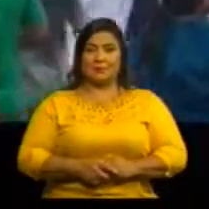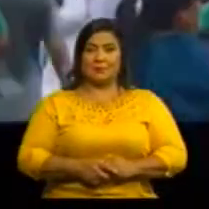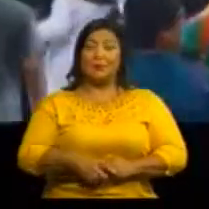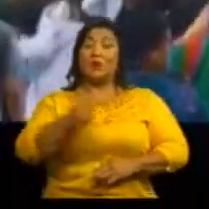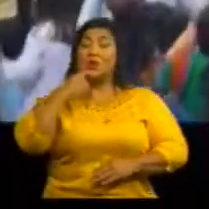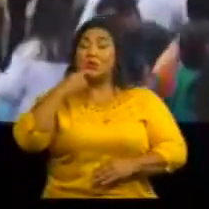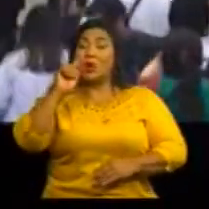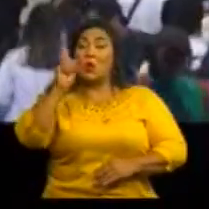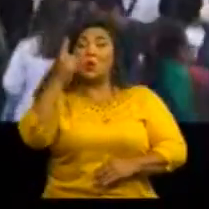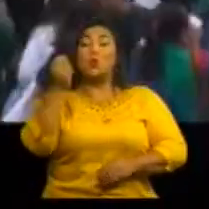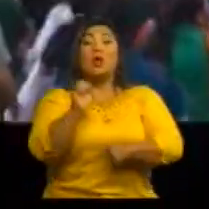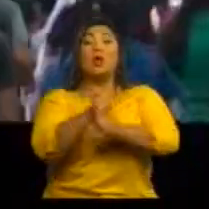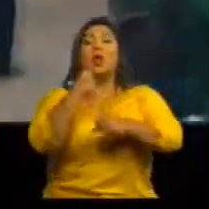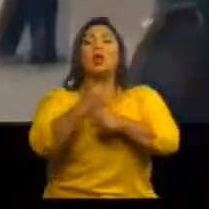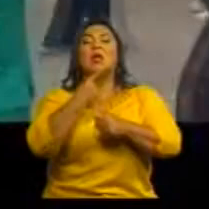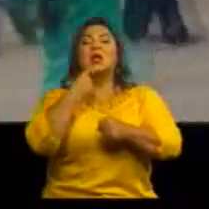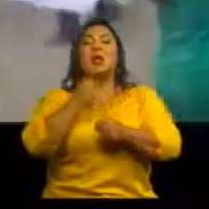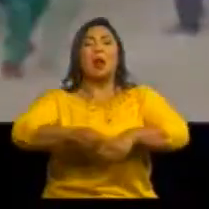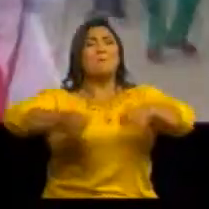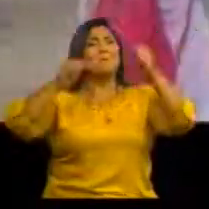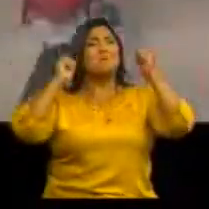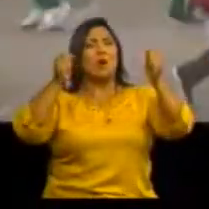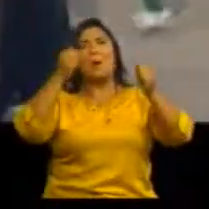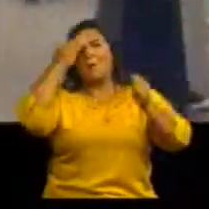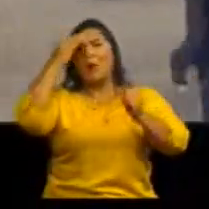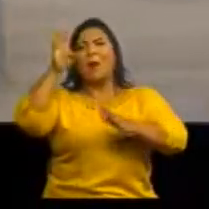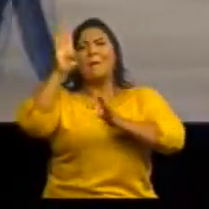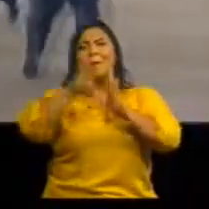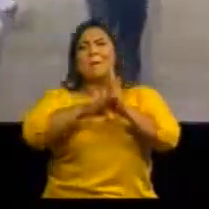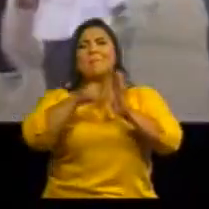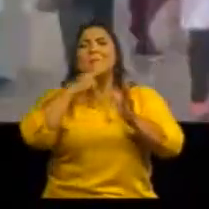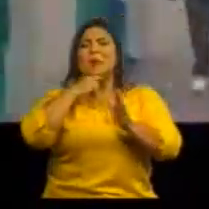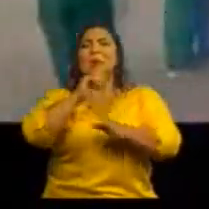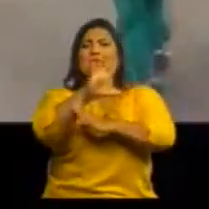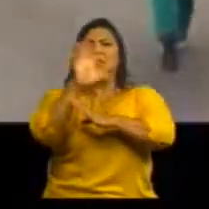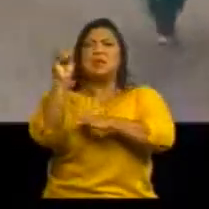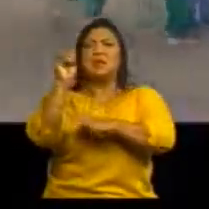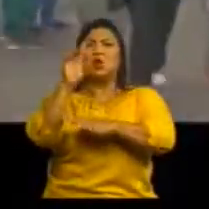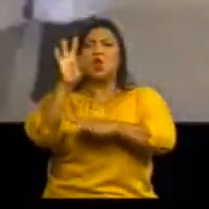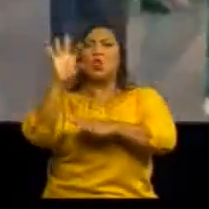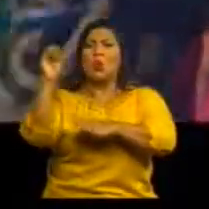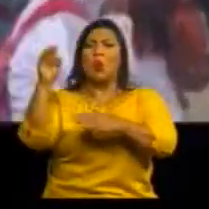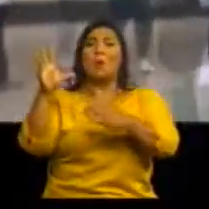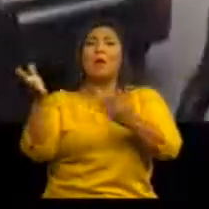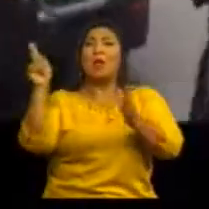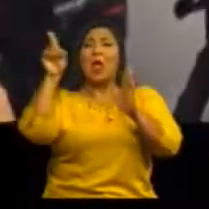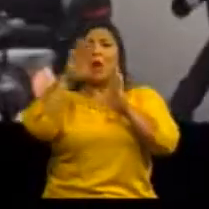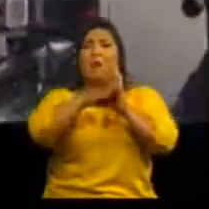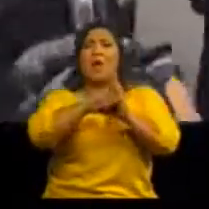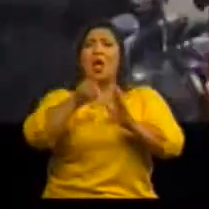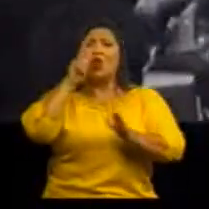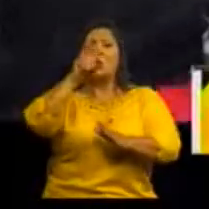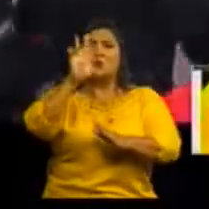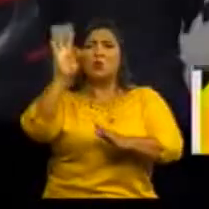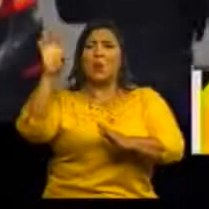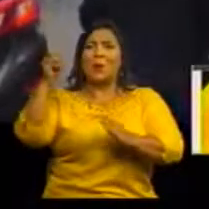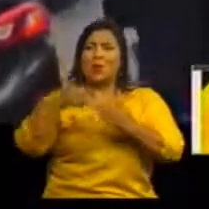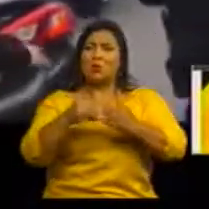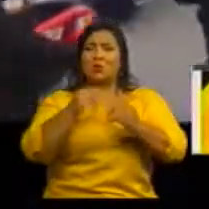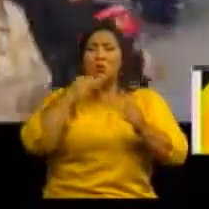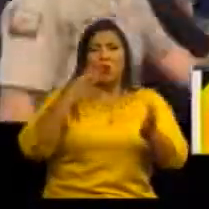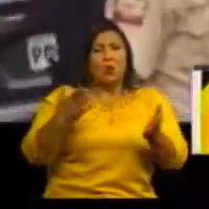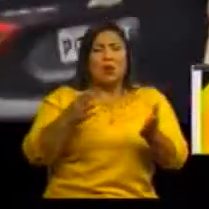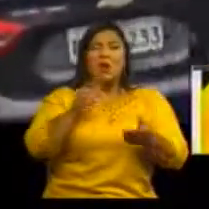Dicen que lo único que hacían era protestar por la reducción del estipendio de 590 a 290 dólares para